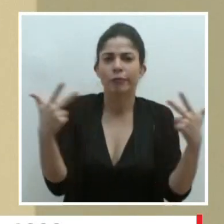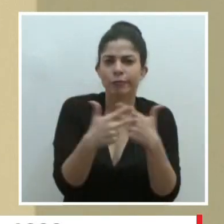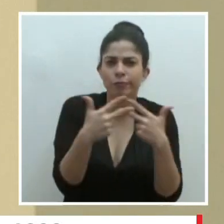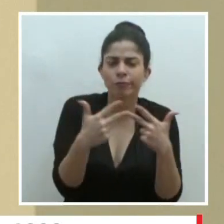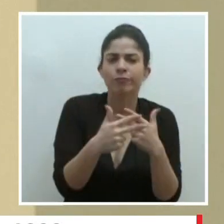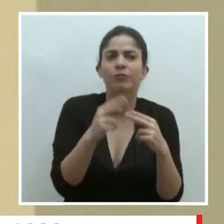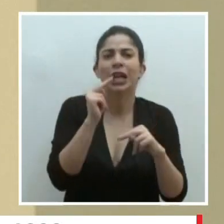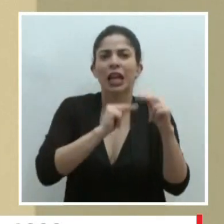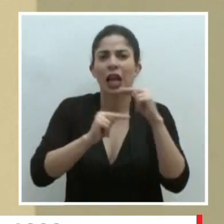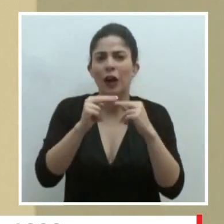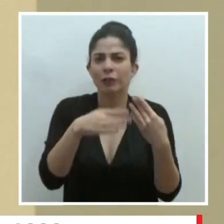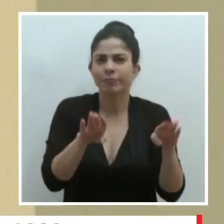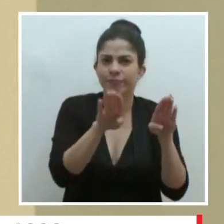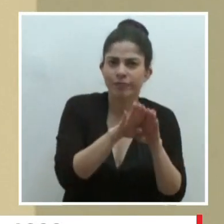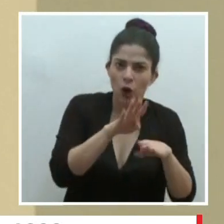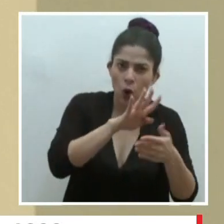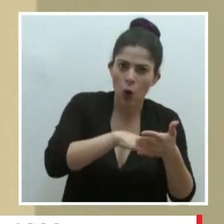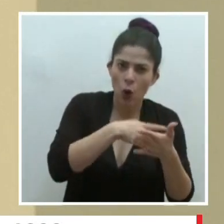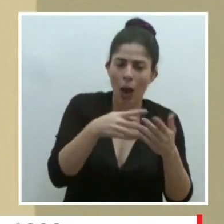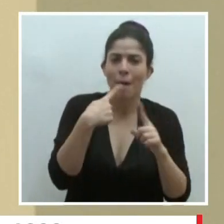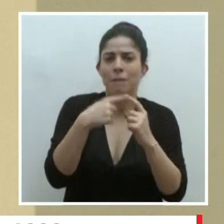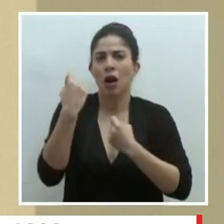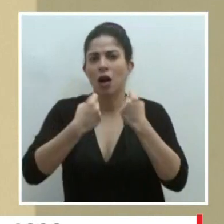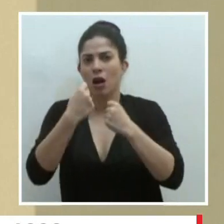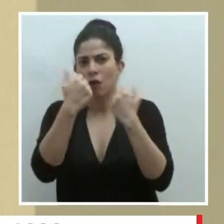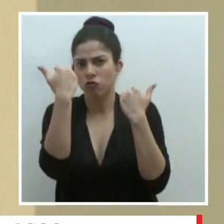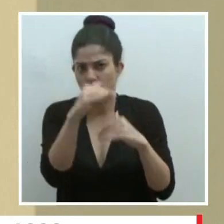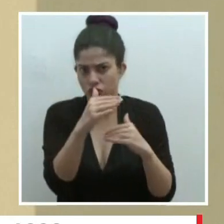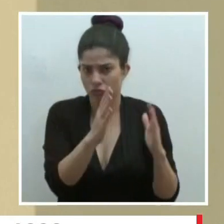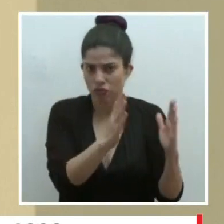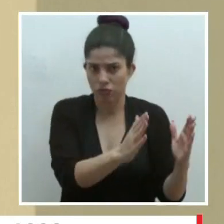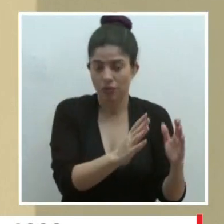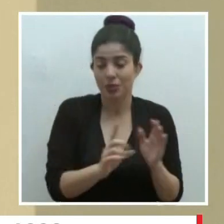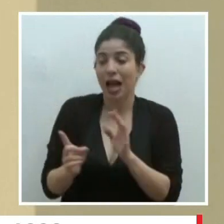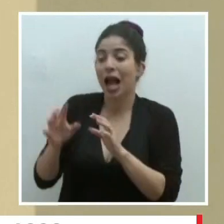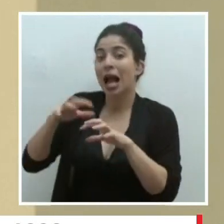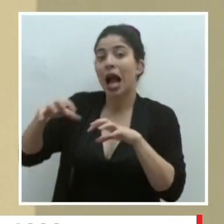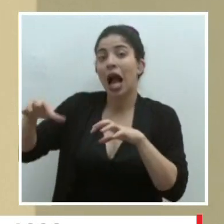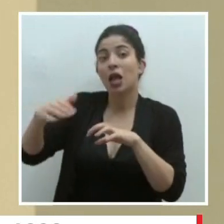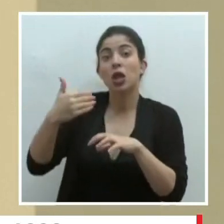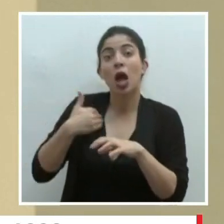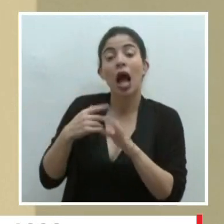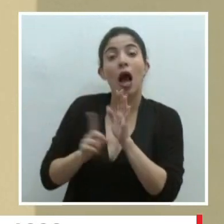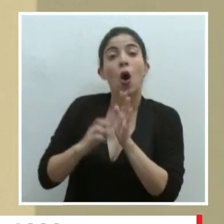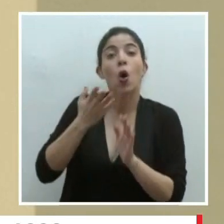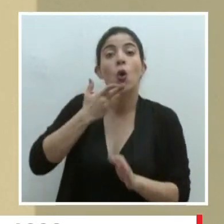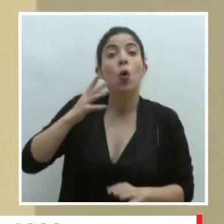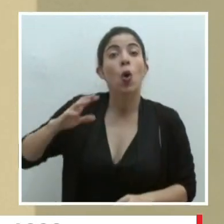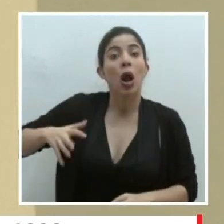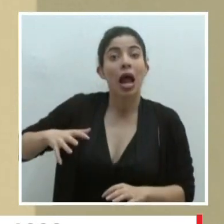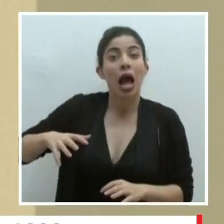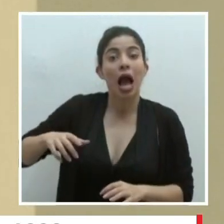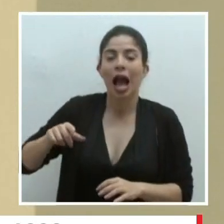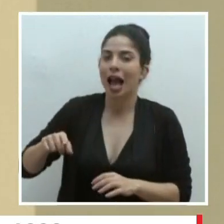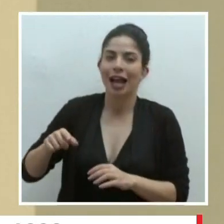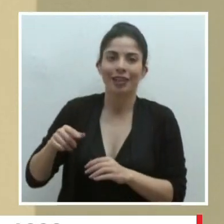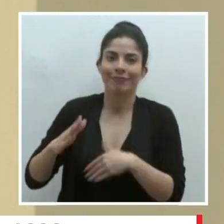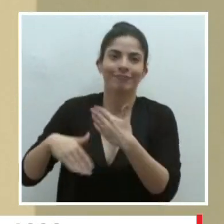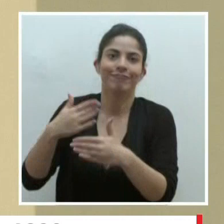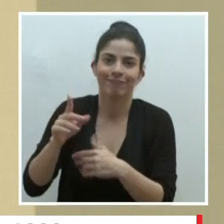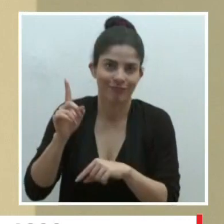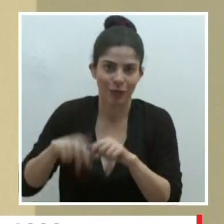cierre de establecimientos y a la restricción vehicular. Los cantones en alerta naranja no estarían avanzando. Hay otro